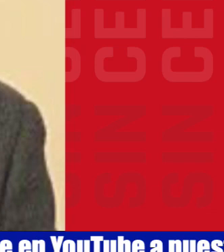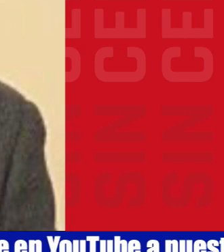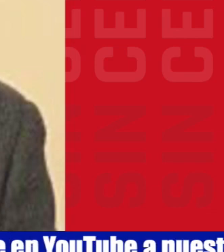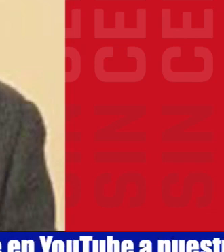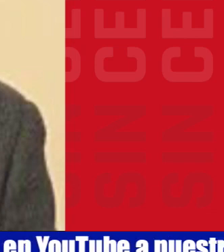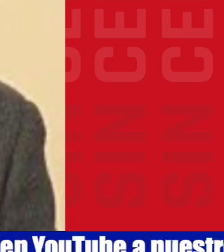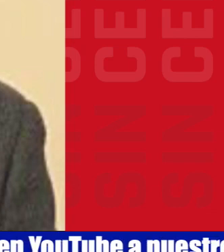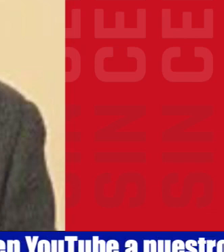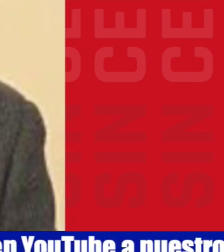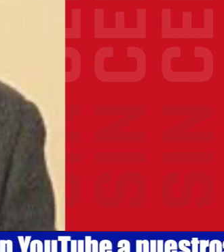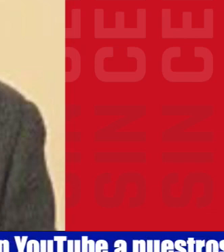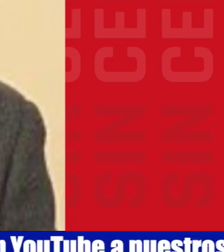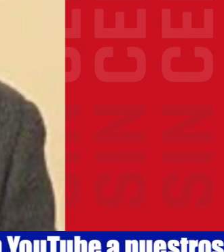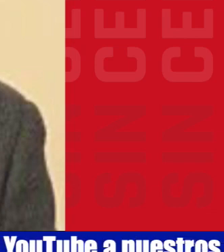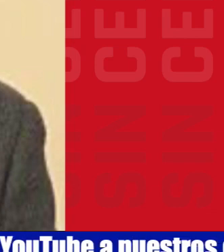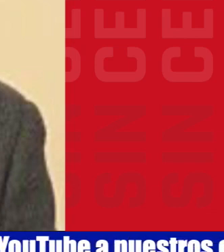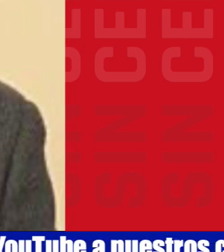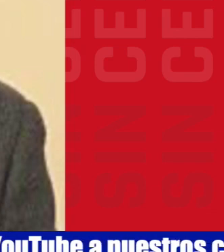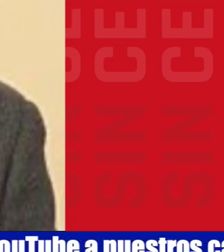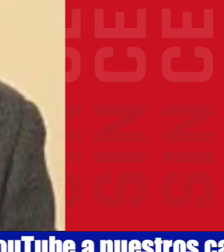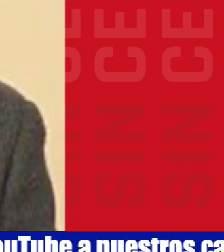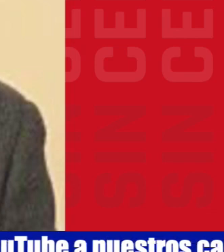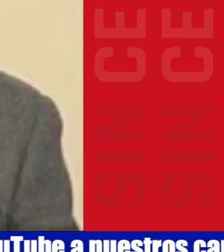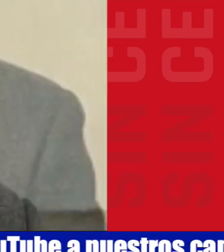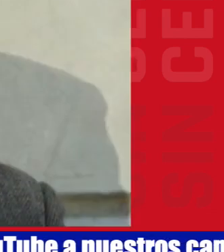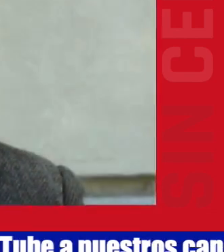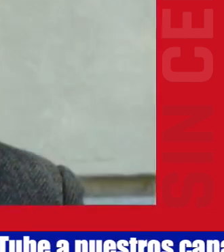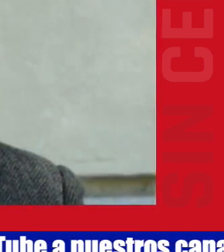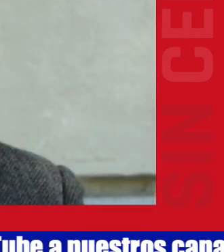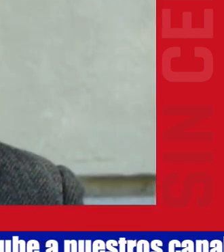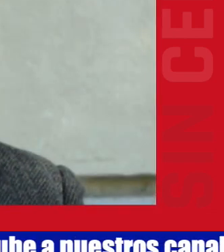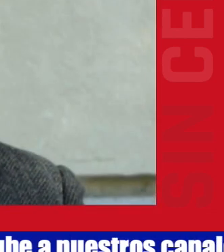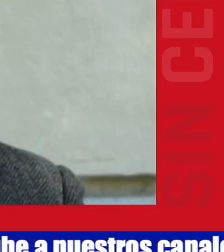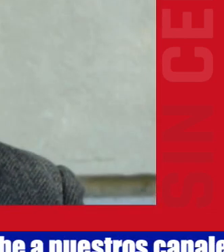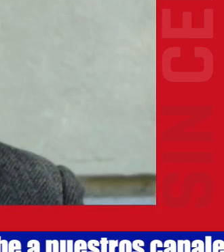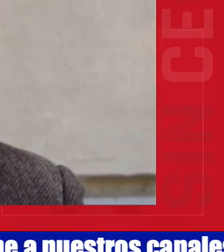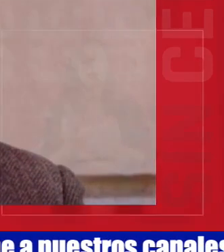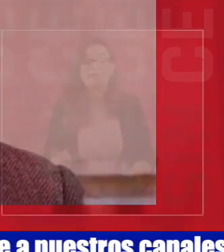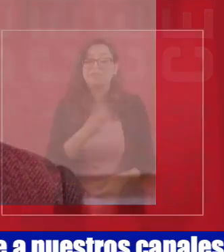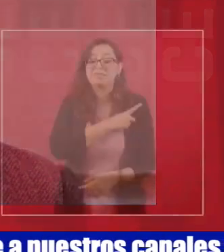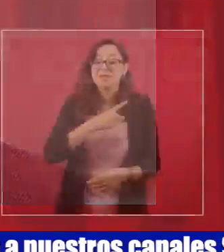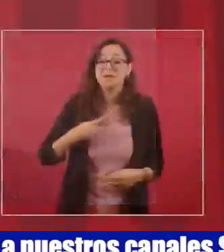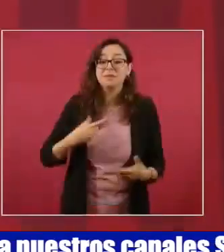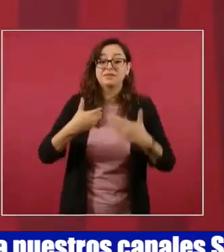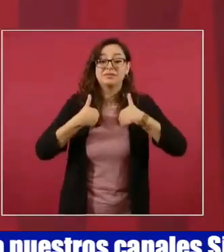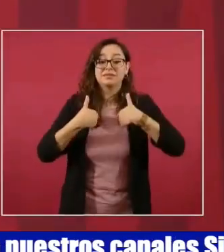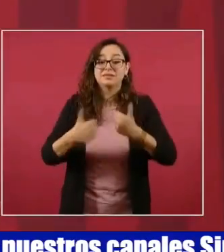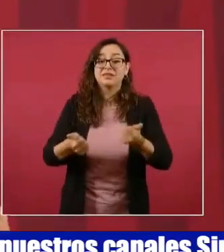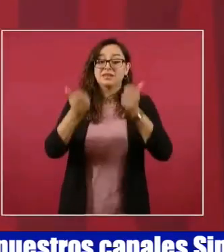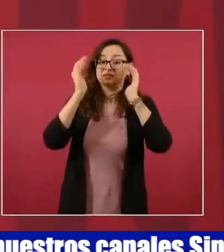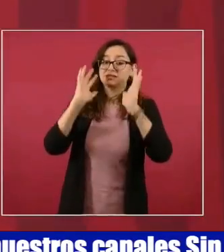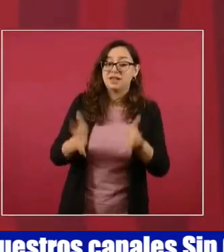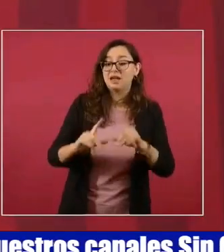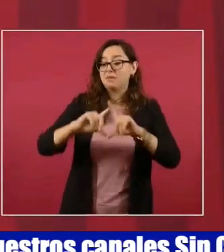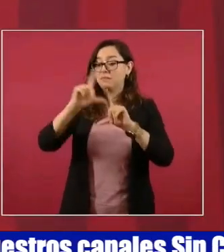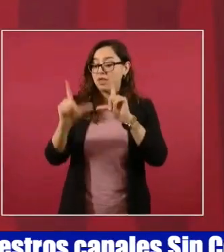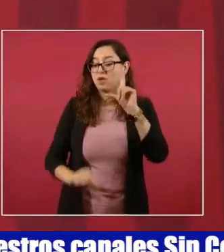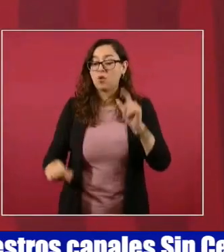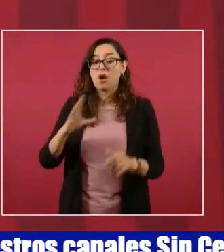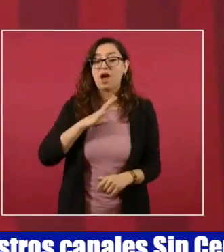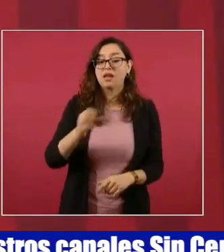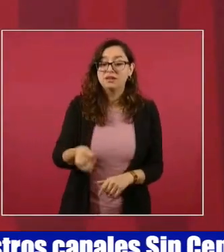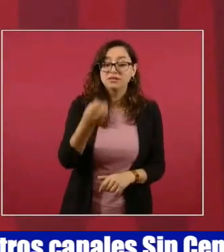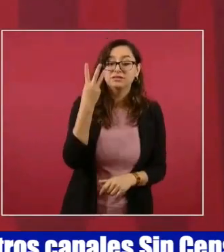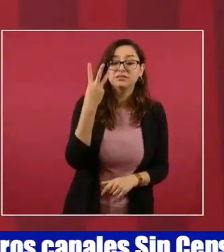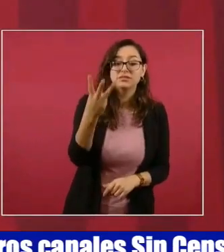ignorarlo, son minoría. Me parece que el mayor mérito de López Obrador, a pesar de lo mucho que pueda reclamársele, es que ofreció una alternativa al descontento y en